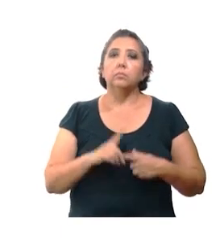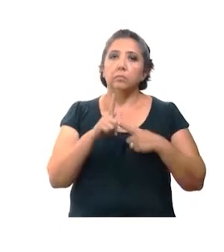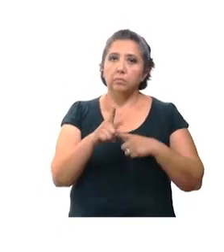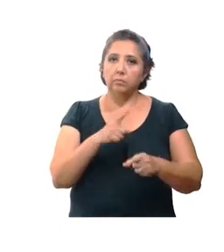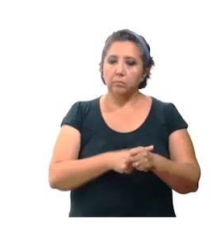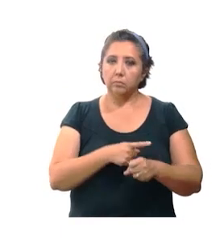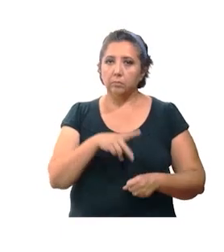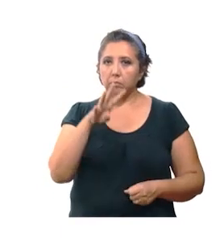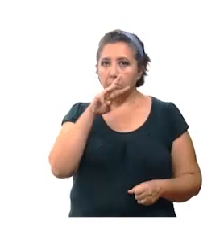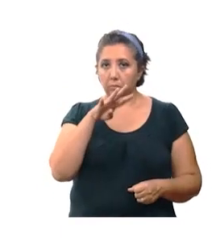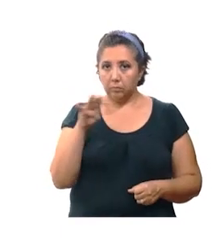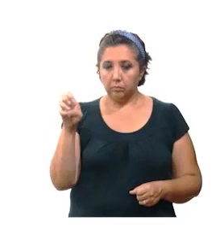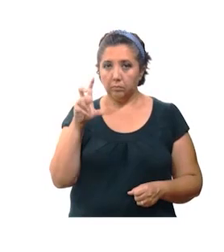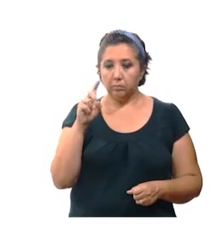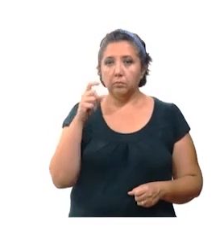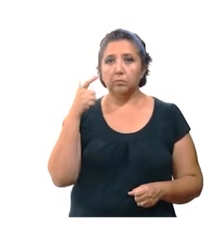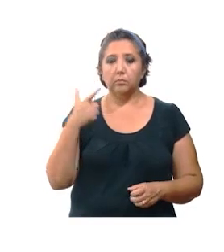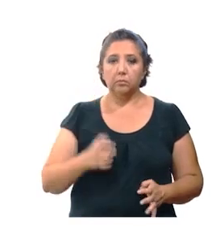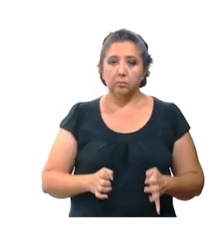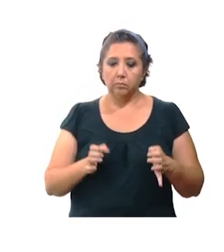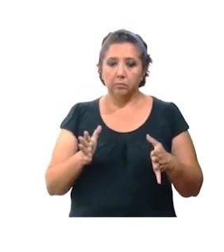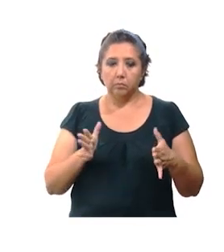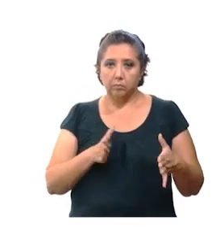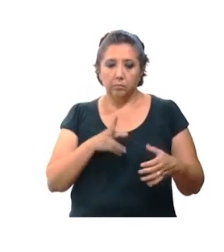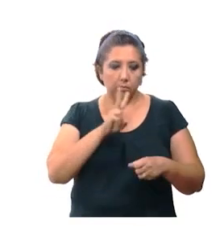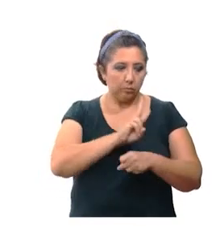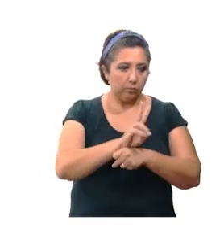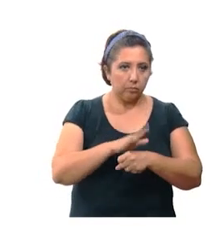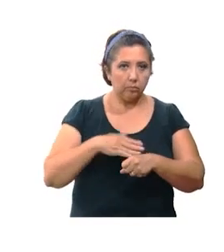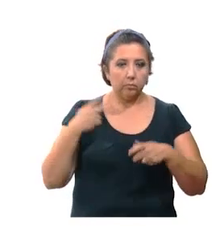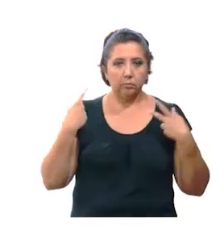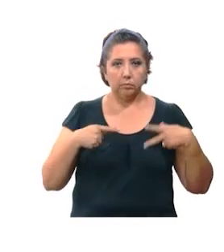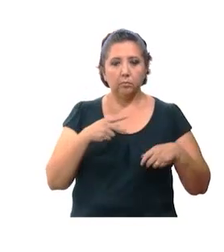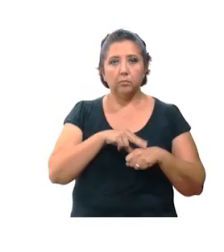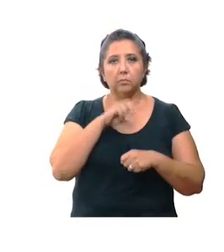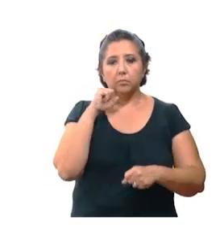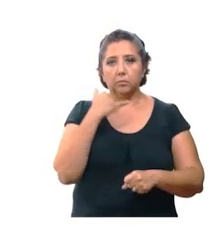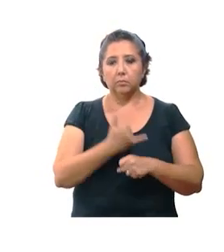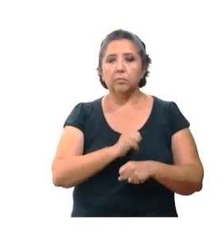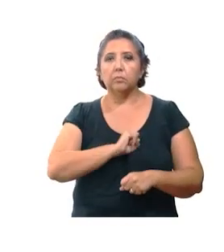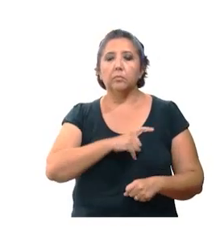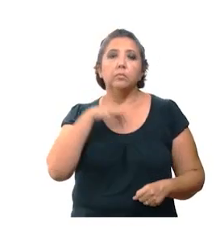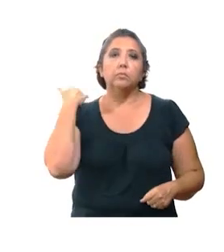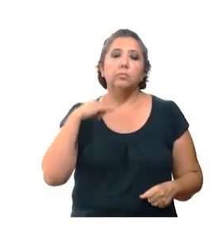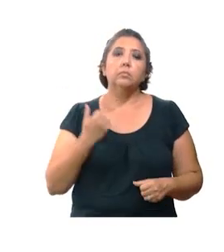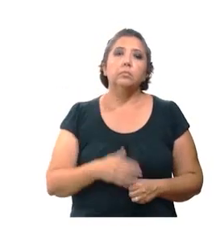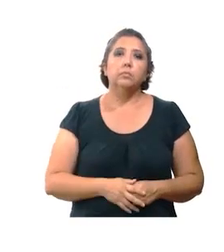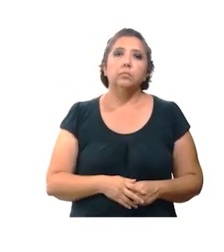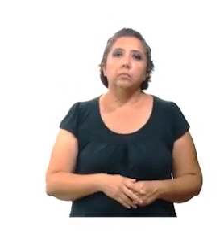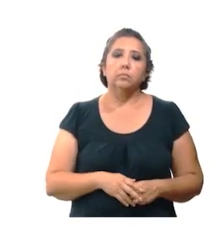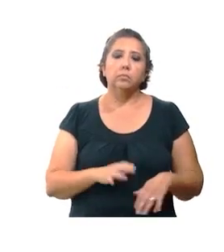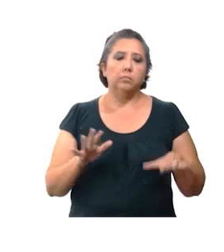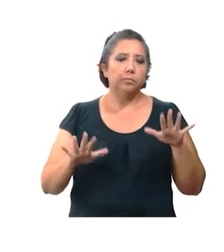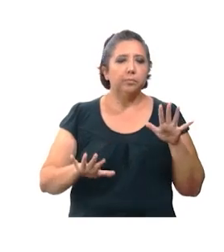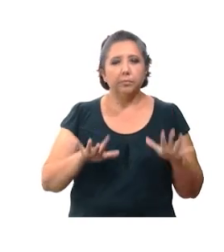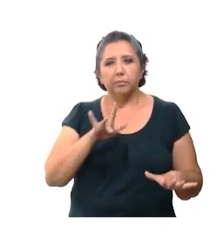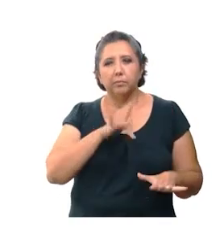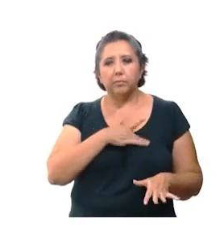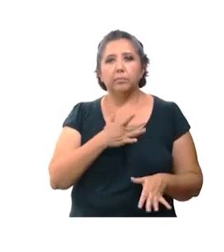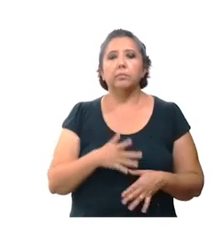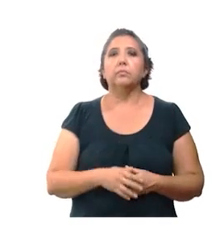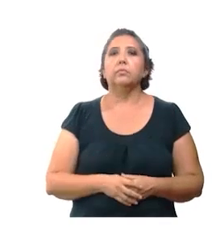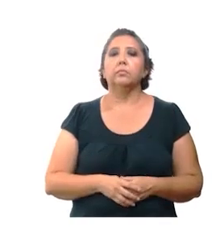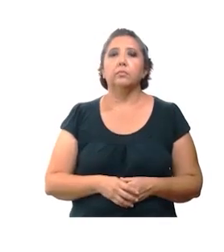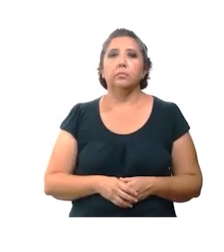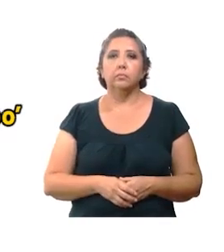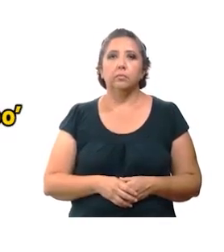casos activos, 437 están estables, aislados y monitoreados por personal médico de la Secretaría de Salud de Yucatán. Presentan